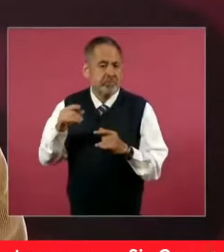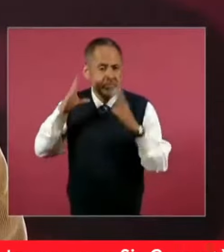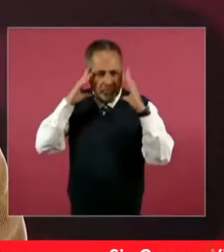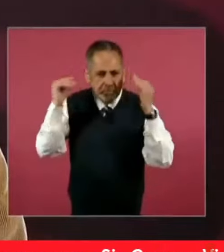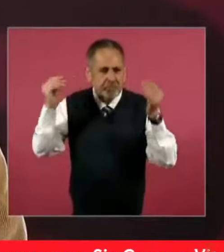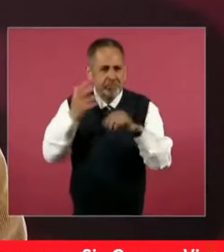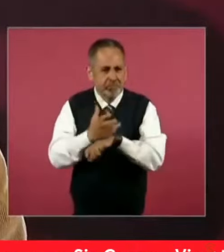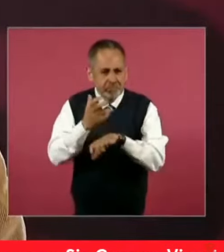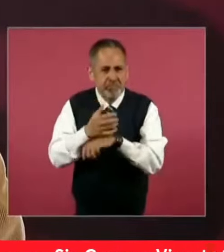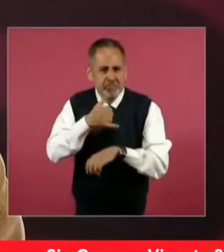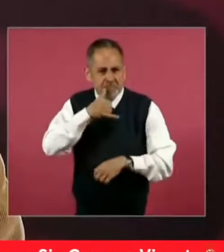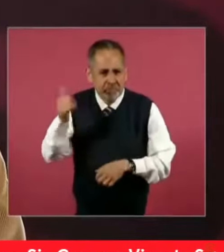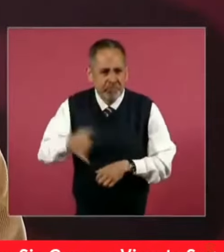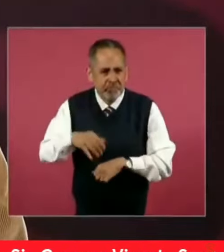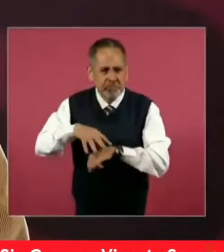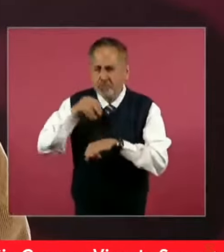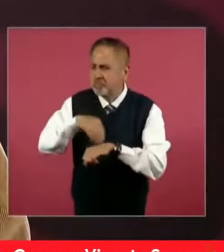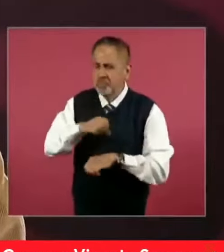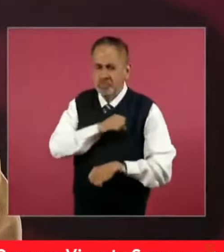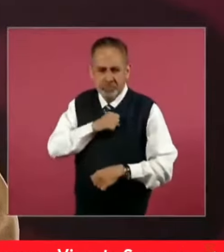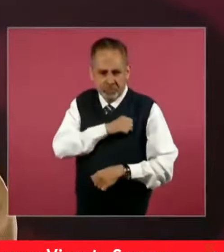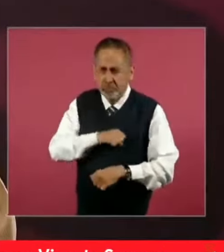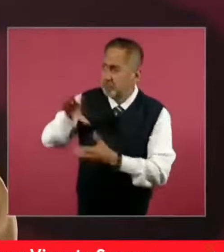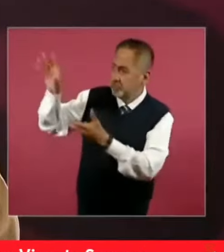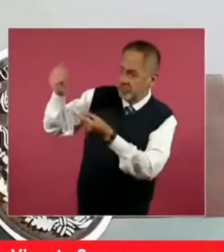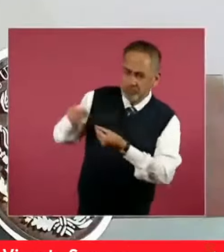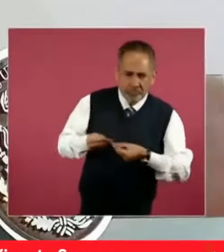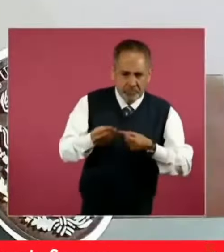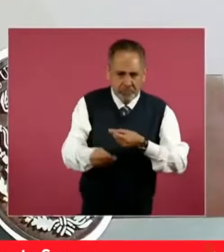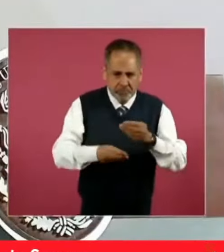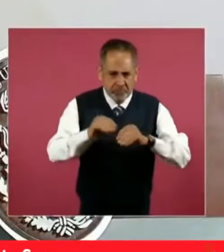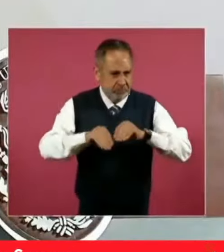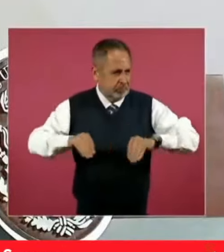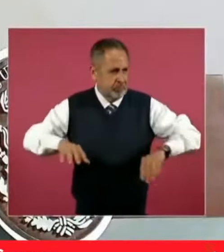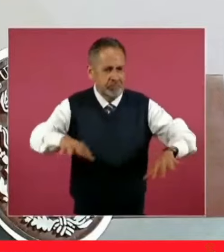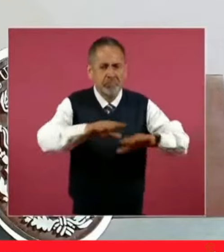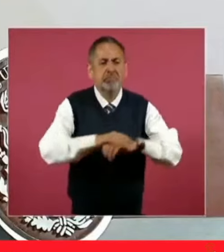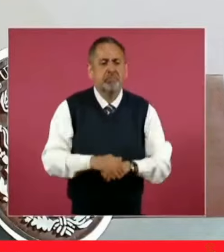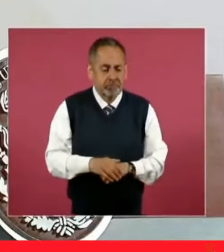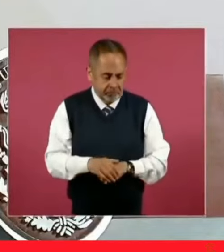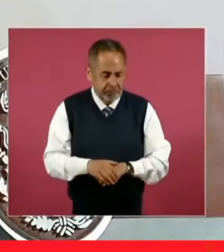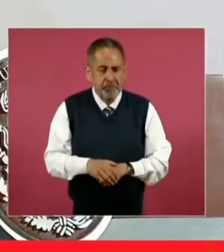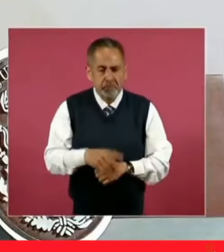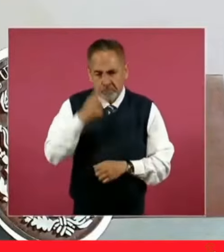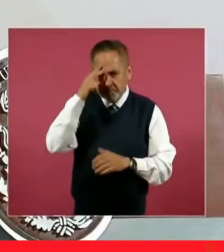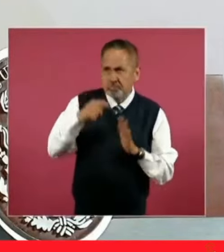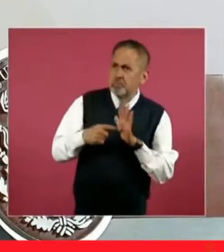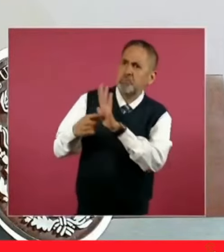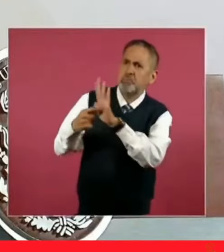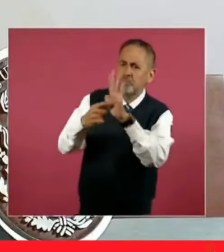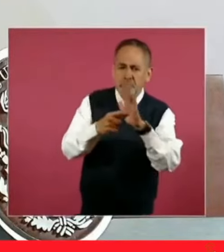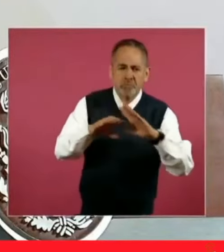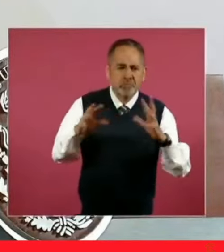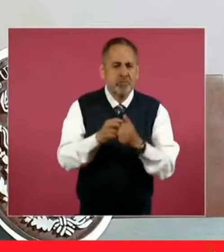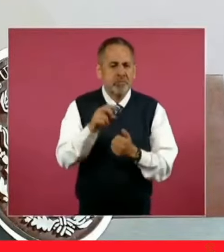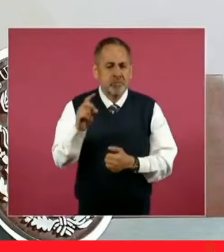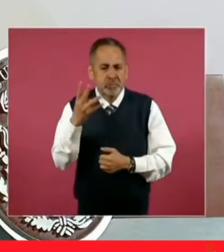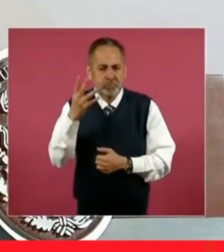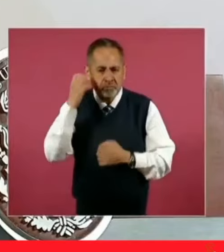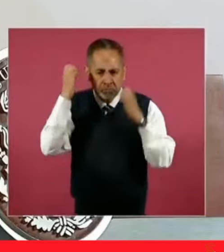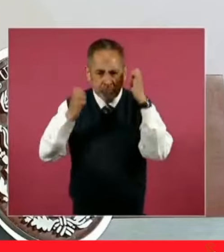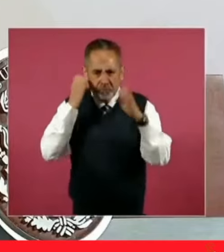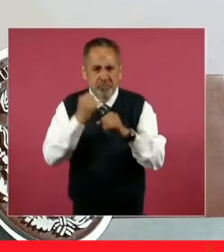Bajos, Estados Unidos, Italia y Suecia. Hemos fortalecido la presencia de México en el mundo con 34